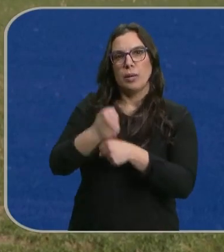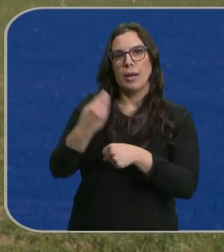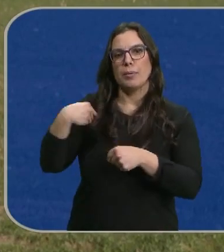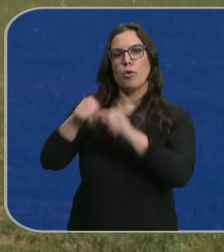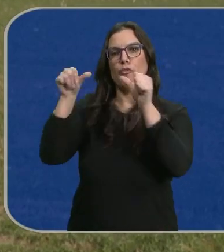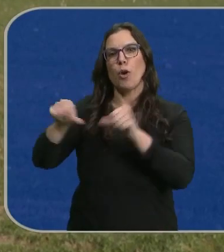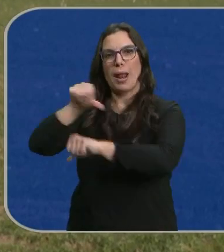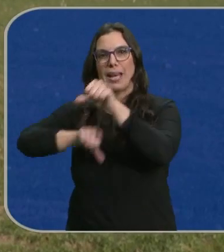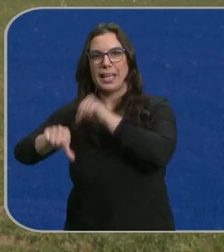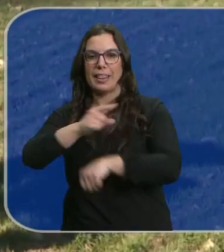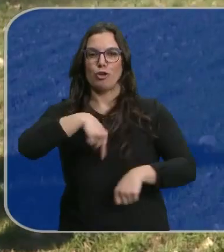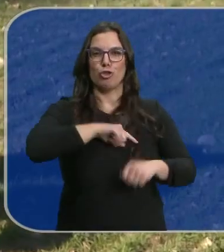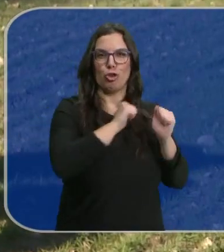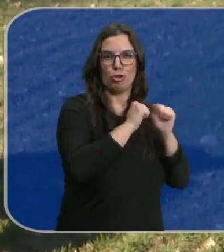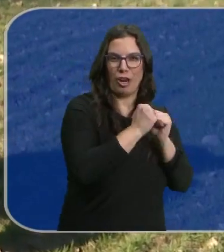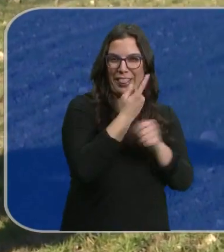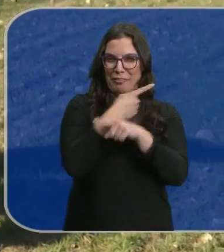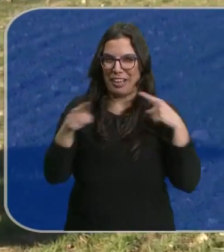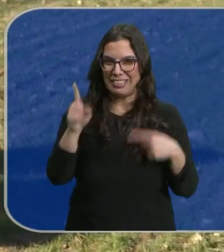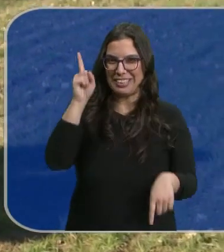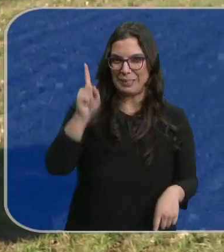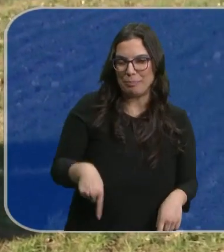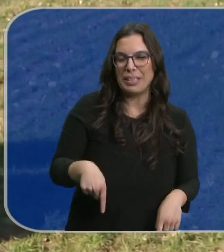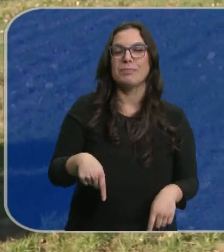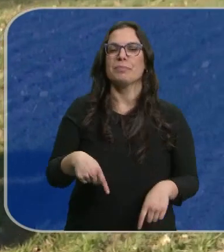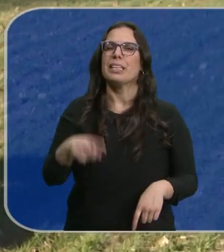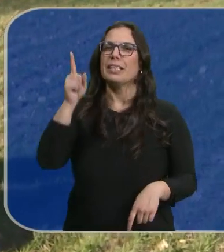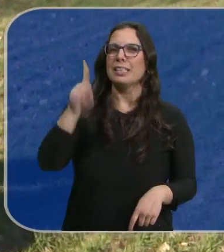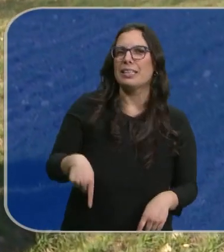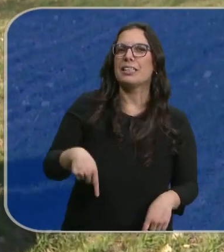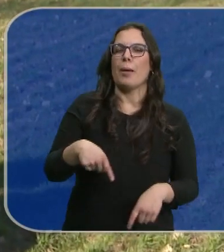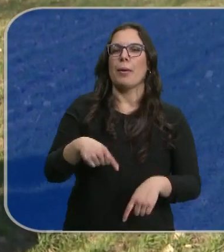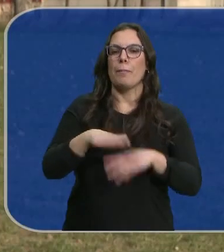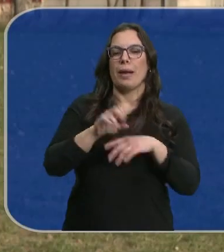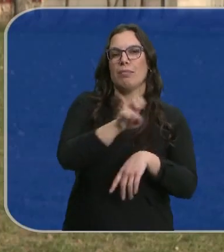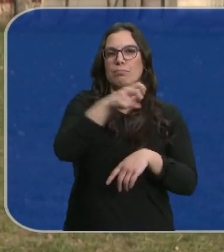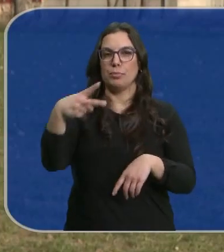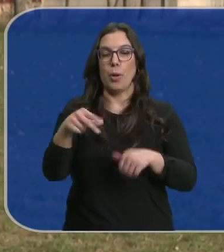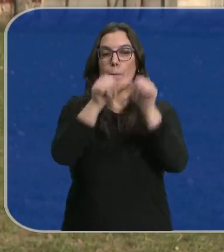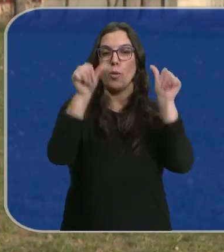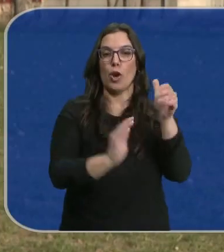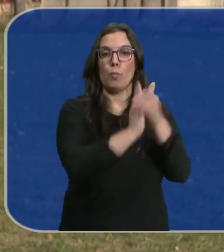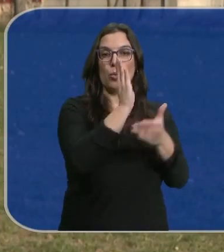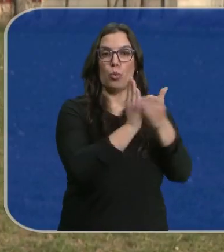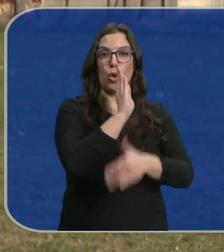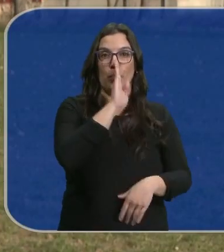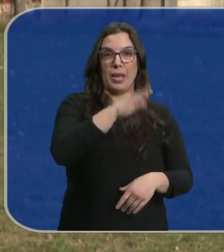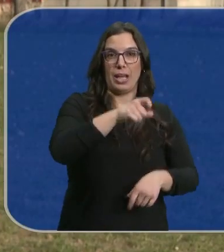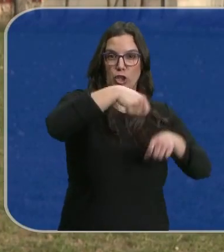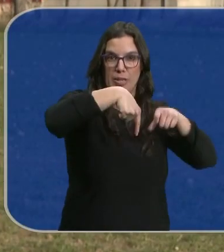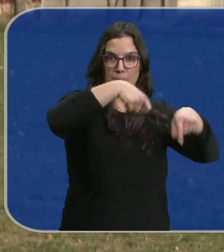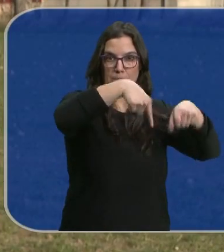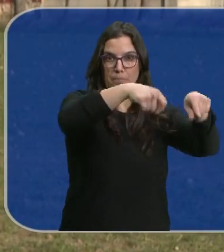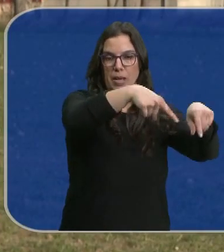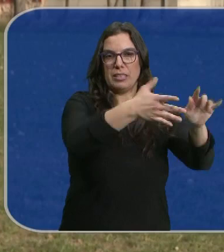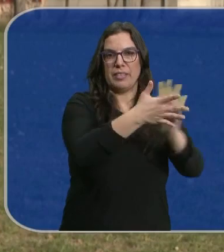forma líquida y nosotros en forma sólida. Diferencias que también notan en cuanto a los costes de producción. El modelo de producción que ellos tienen de siembra directa, pues